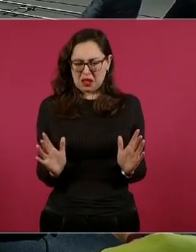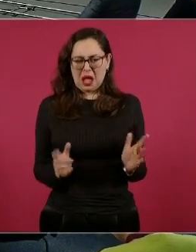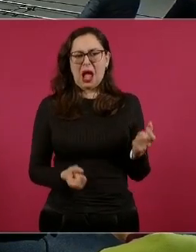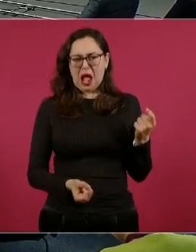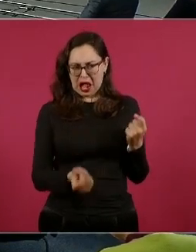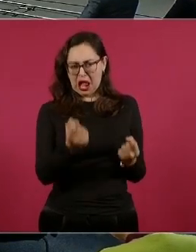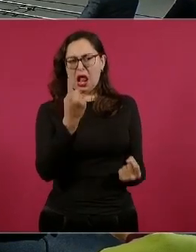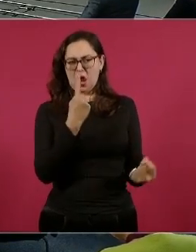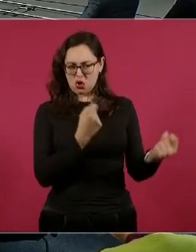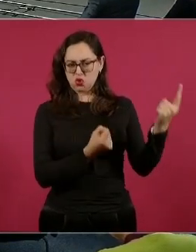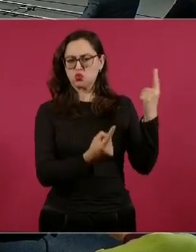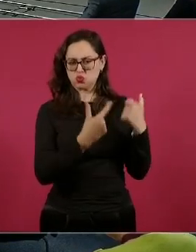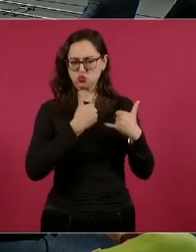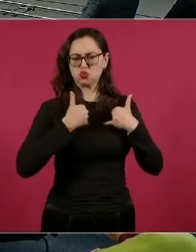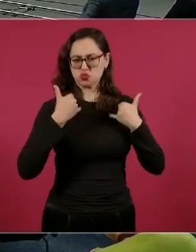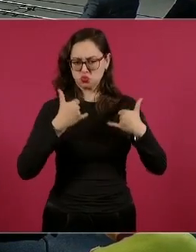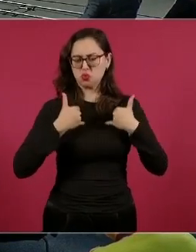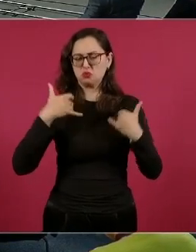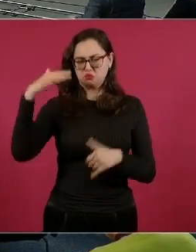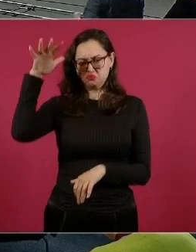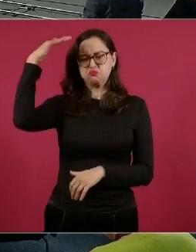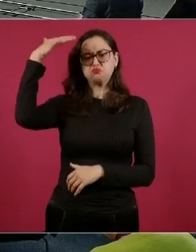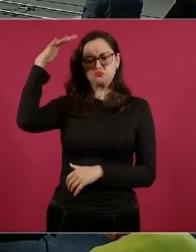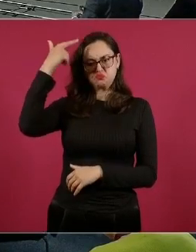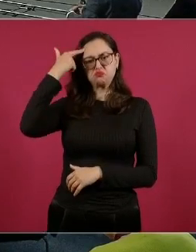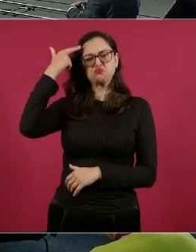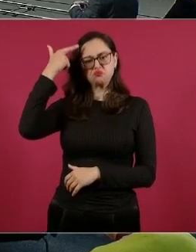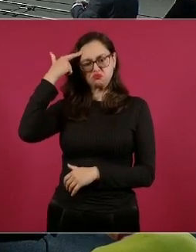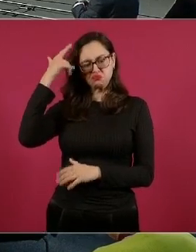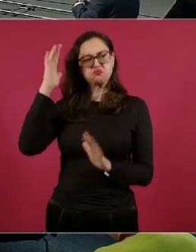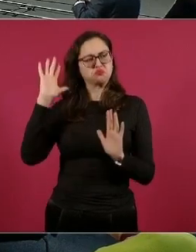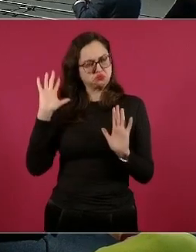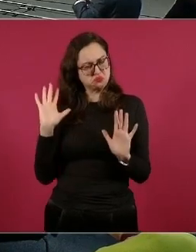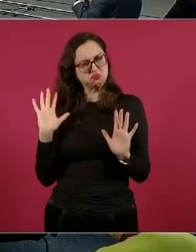se